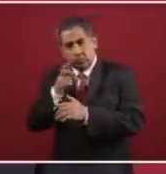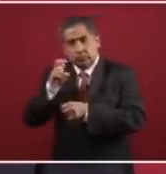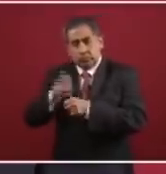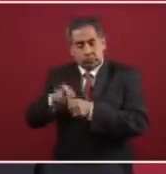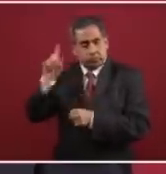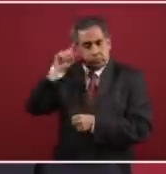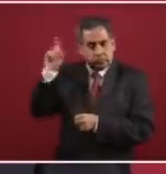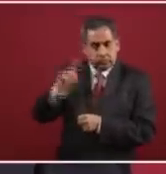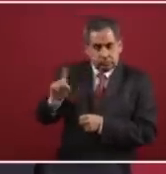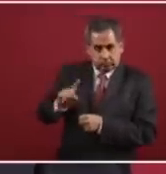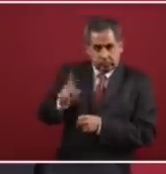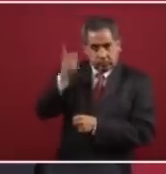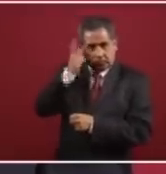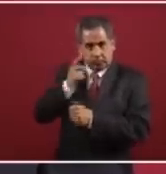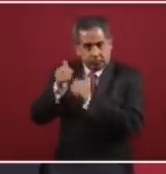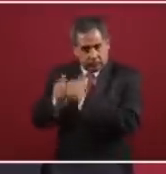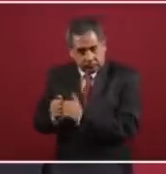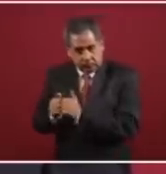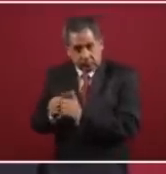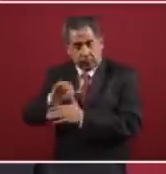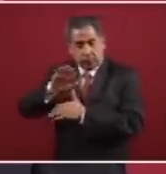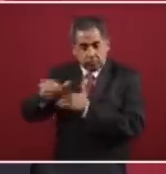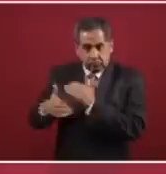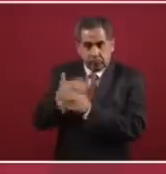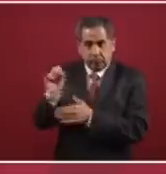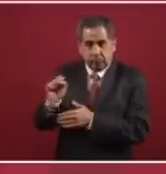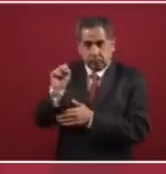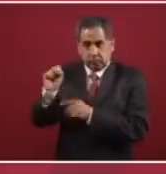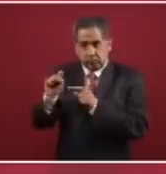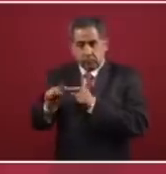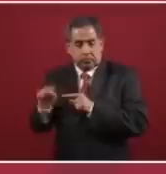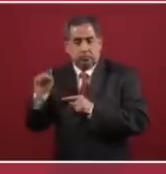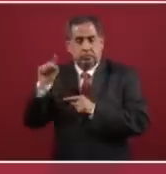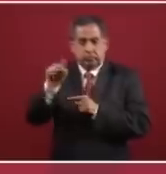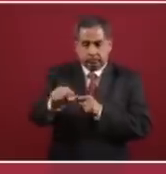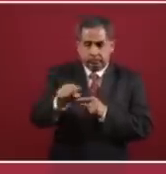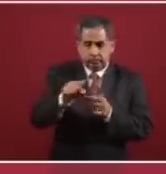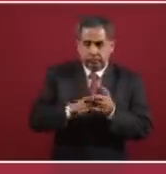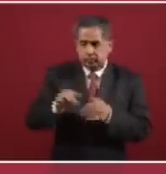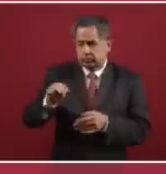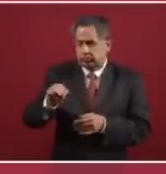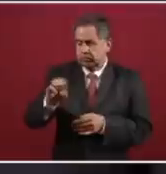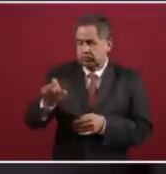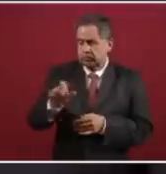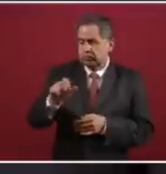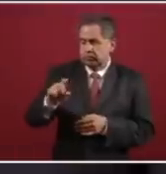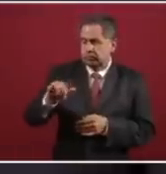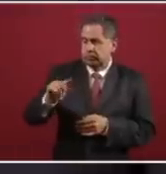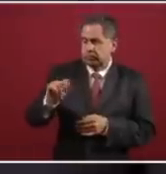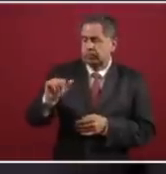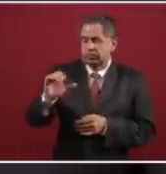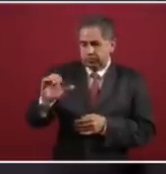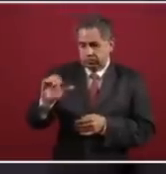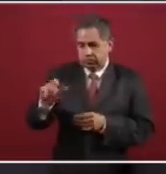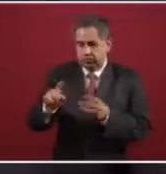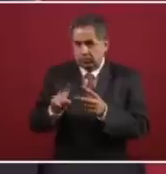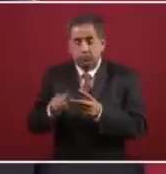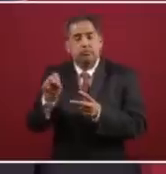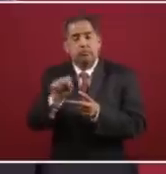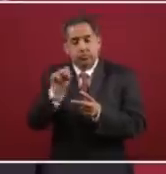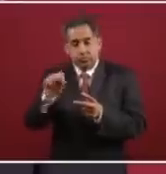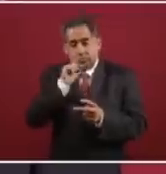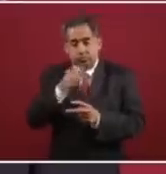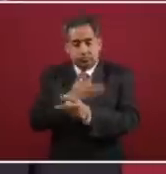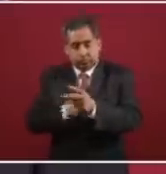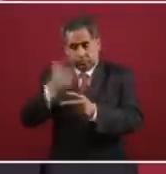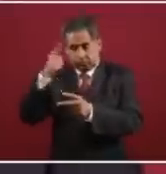Zacatecas, el sábado a Mezquitic y el mismo sábado por